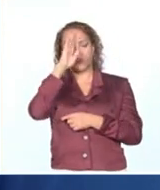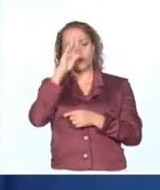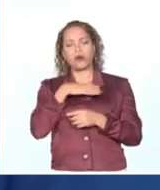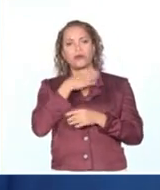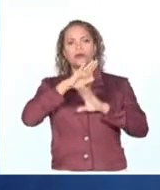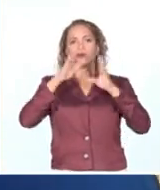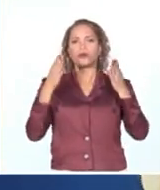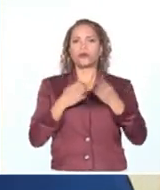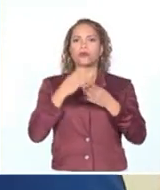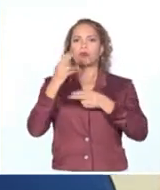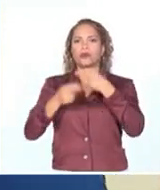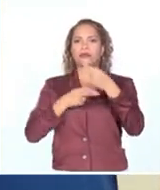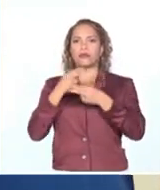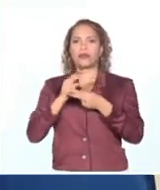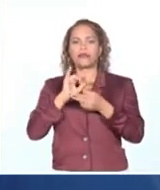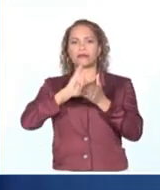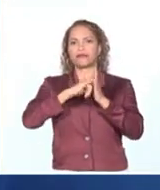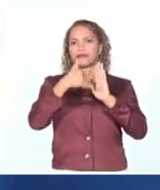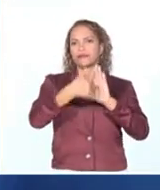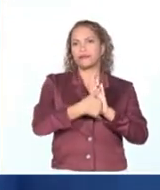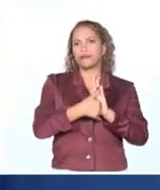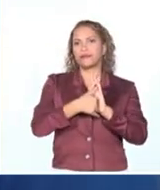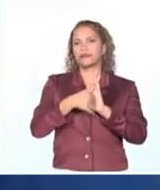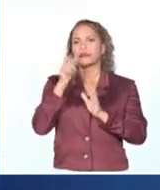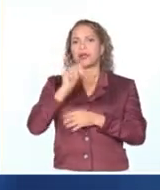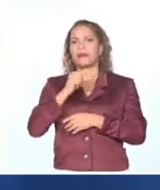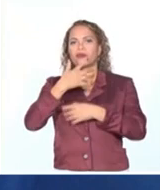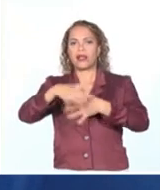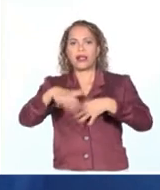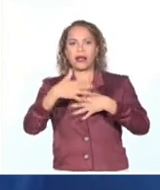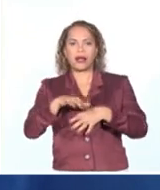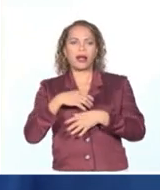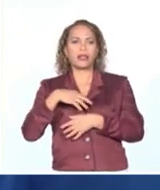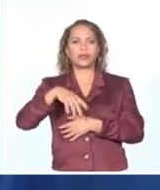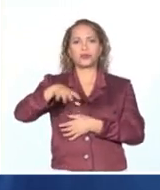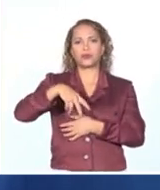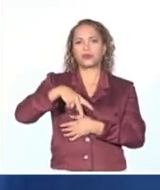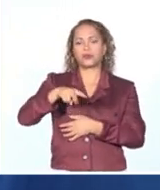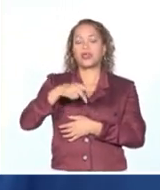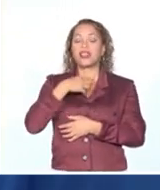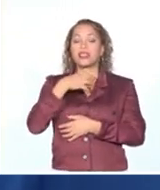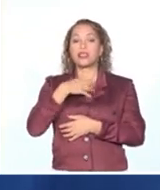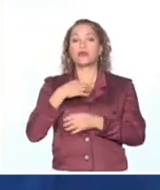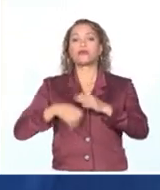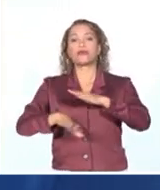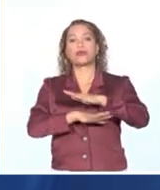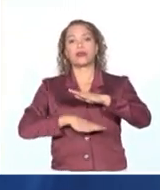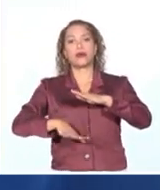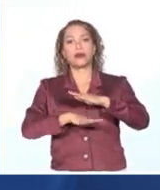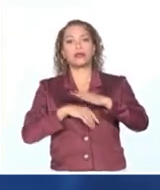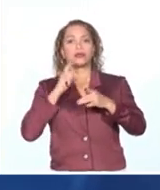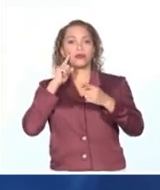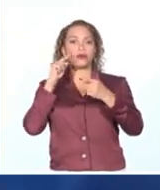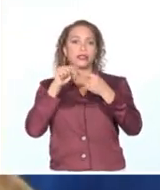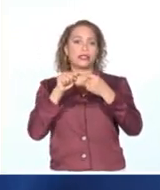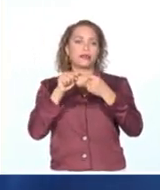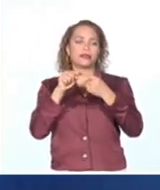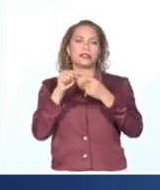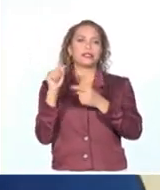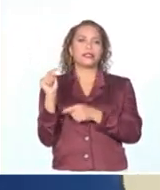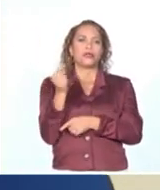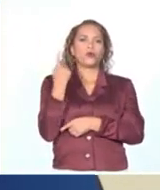social de Quisicuaba, en el habitante de calle, el autocuidado tiene una base, tiene una norma única, tiene un objetivo transversal